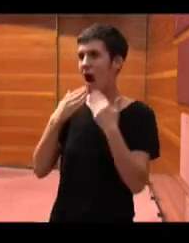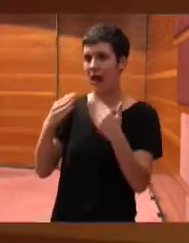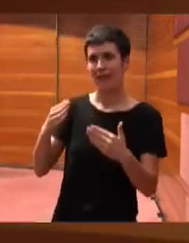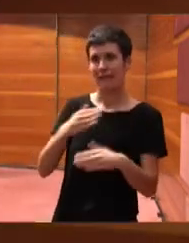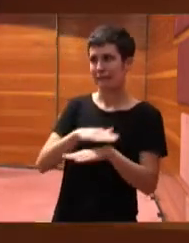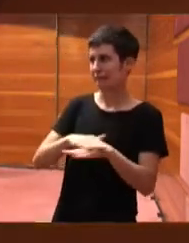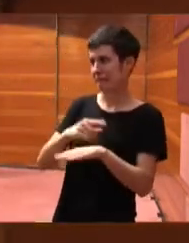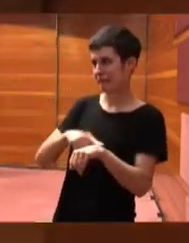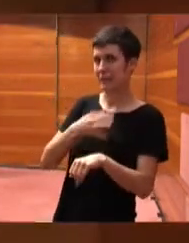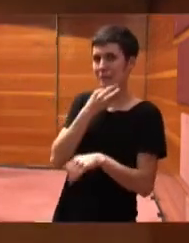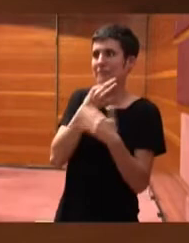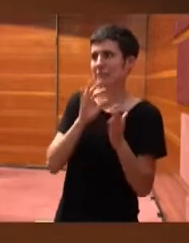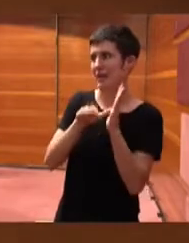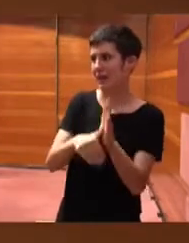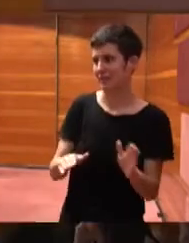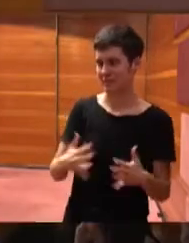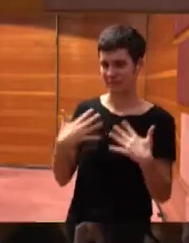tiempo.